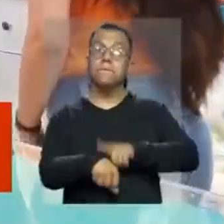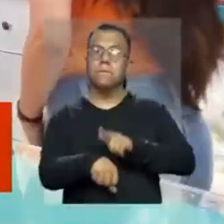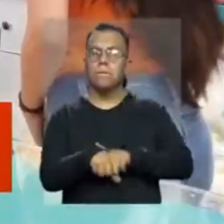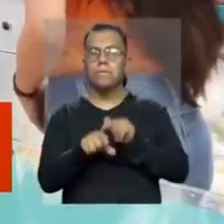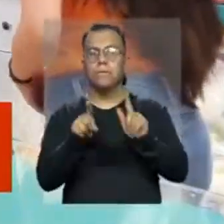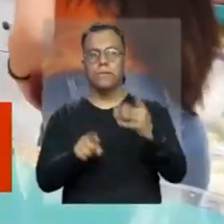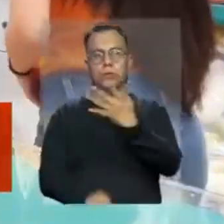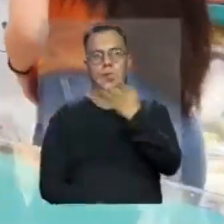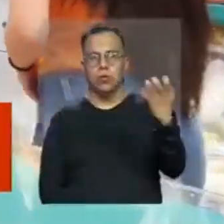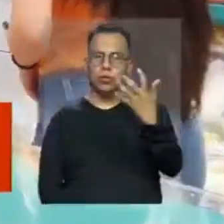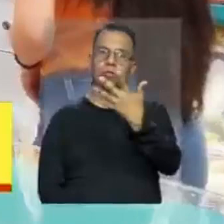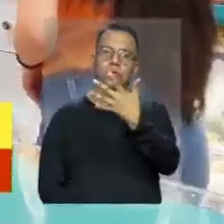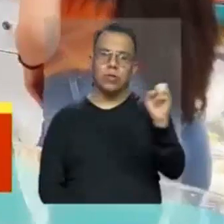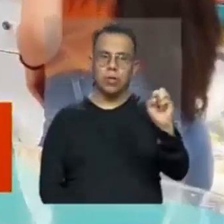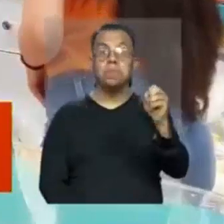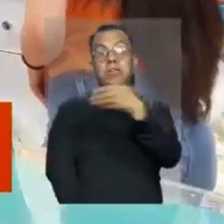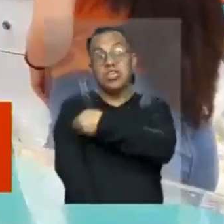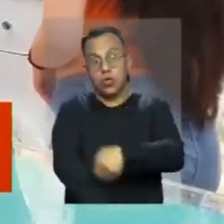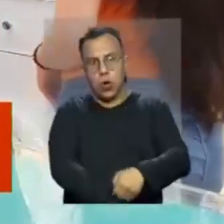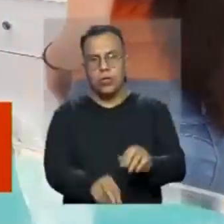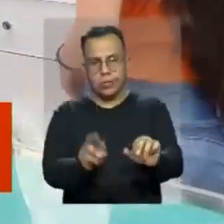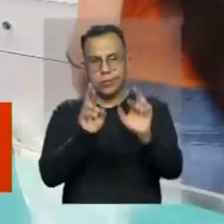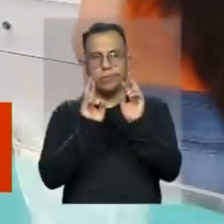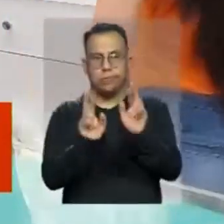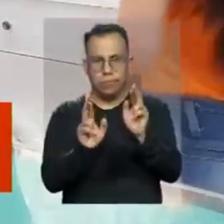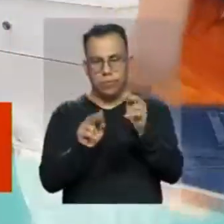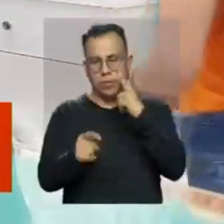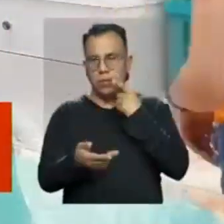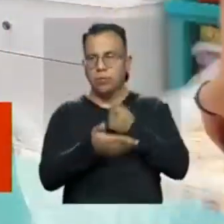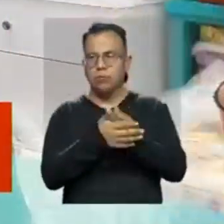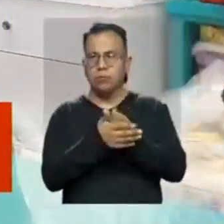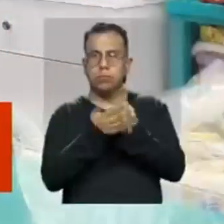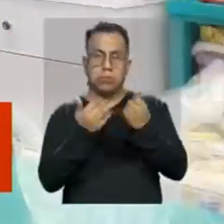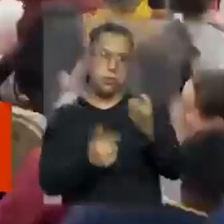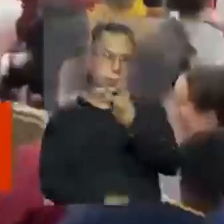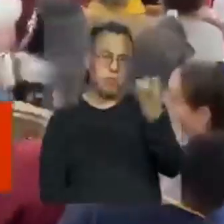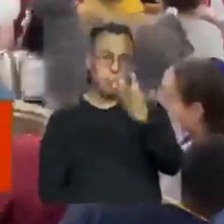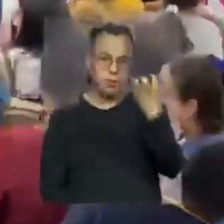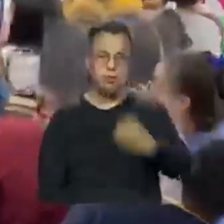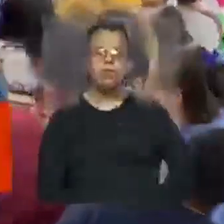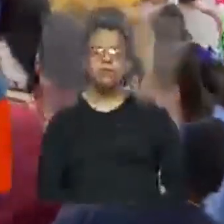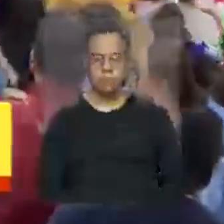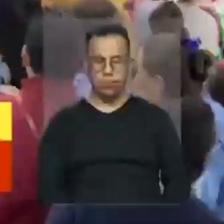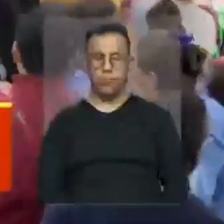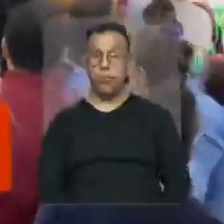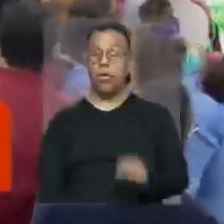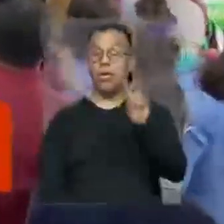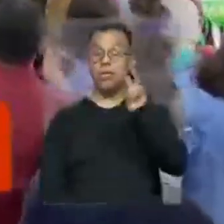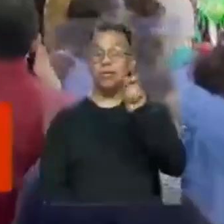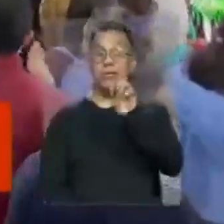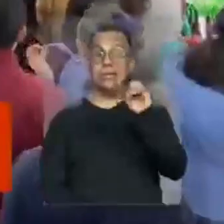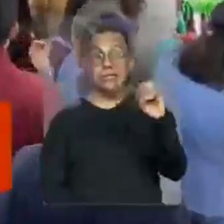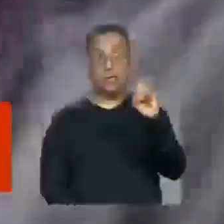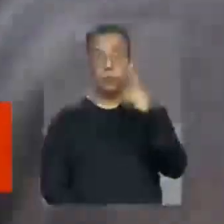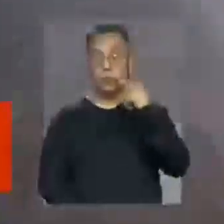sería 400, 450 millones de pesos. Vamos por ahí por 300. 700 locales